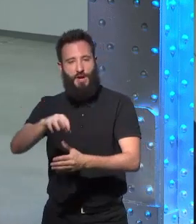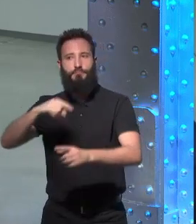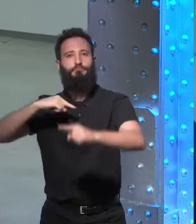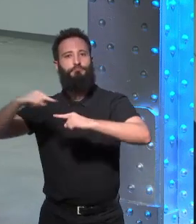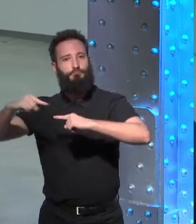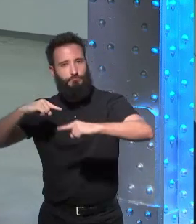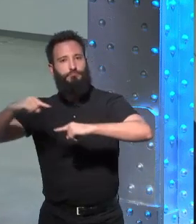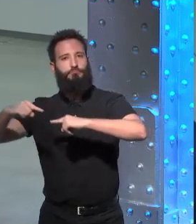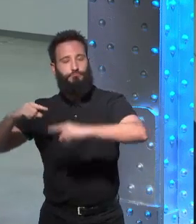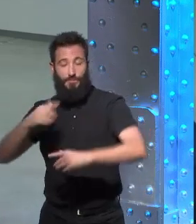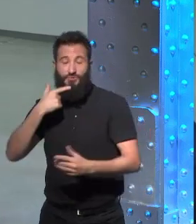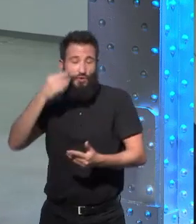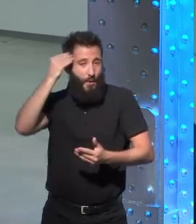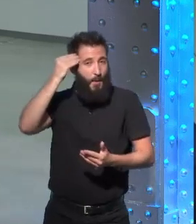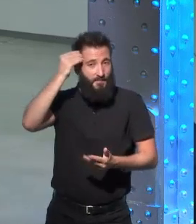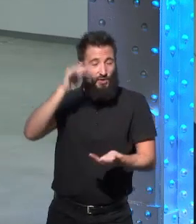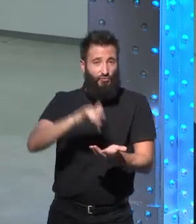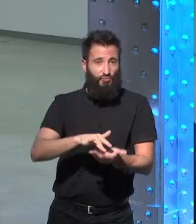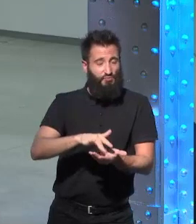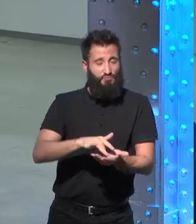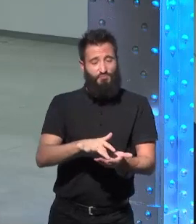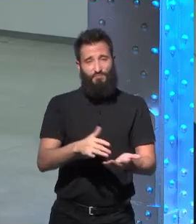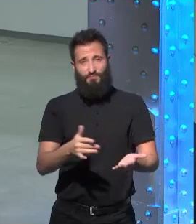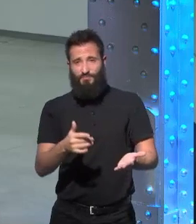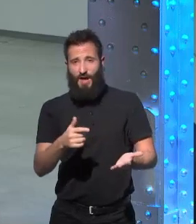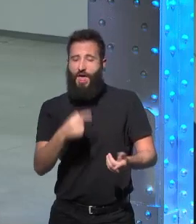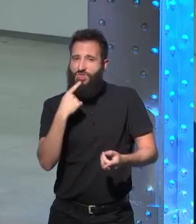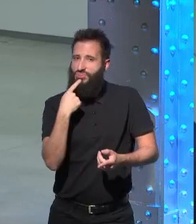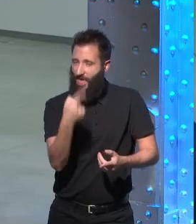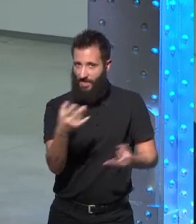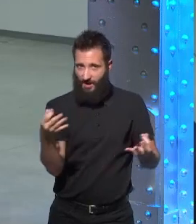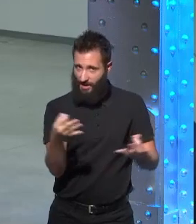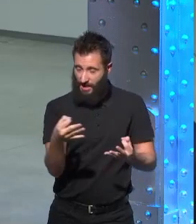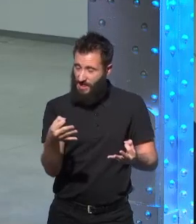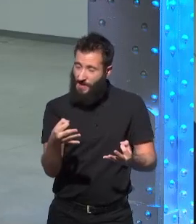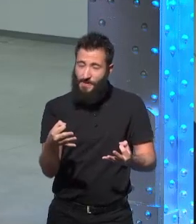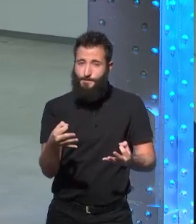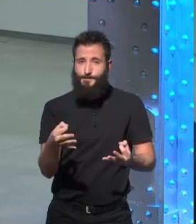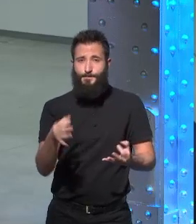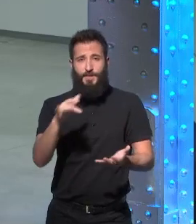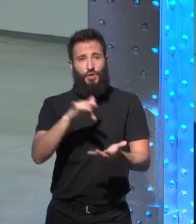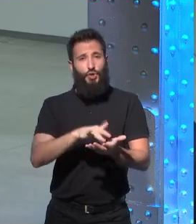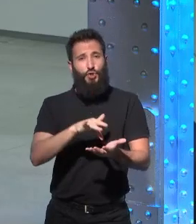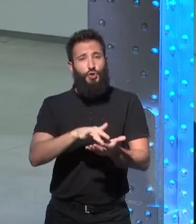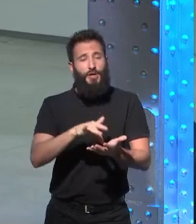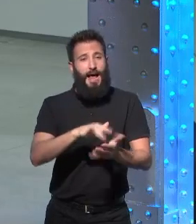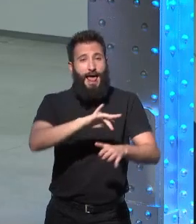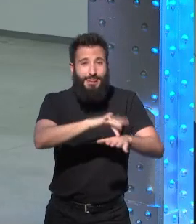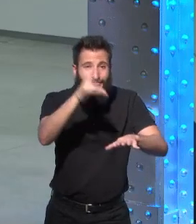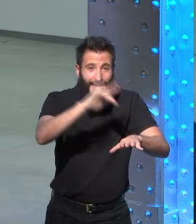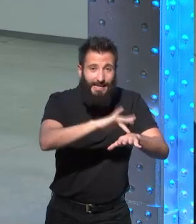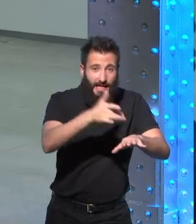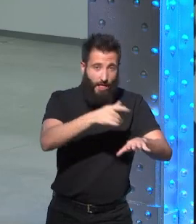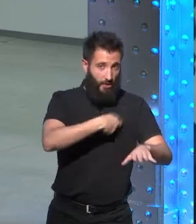coordinar. Entonces yo entiendo que tanto hay una cosa que hay que decir y es que en los resultados de la digitalización